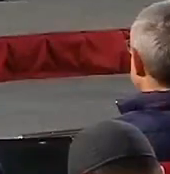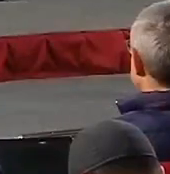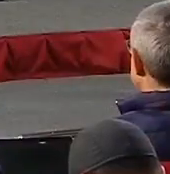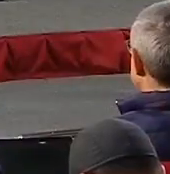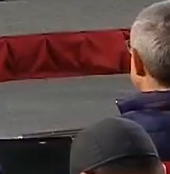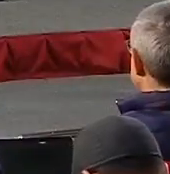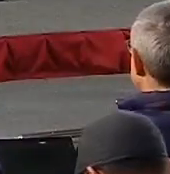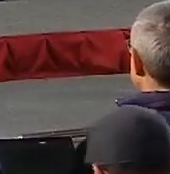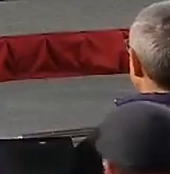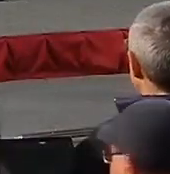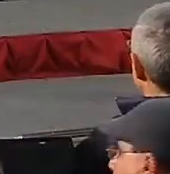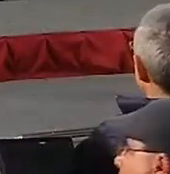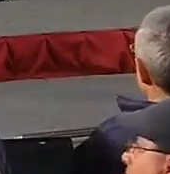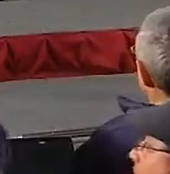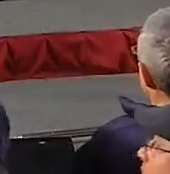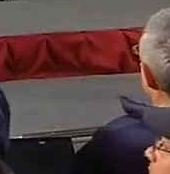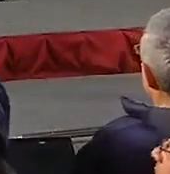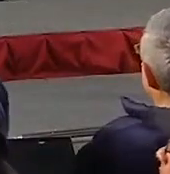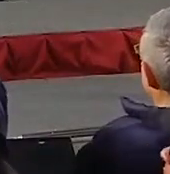Gracias, presidente.